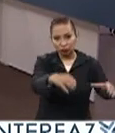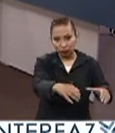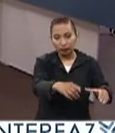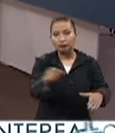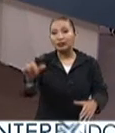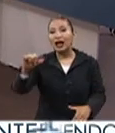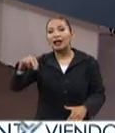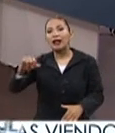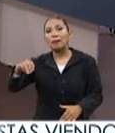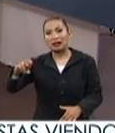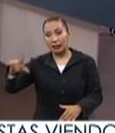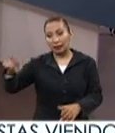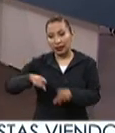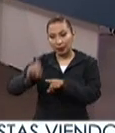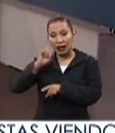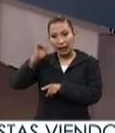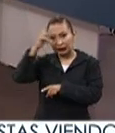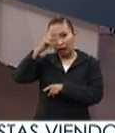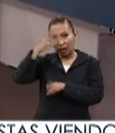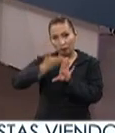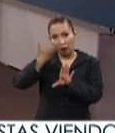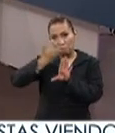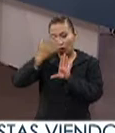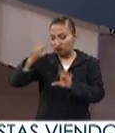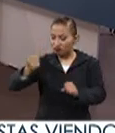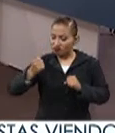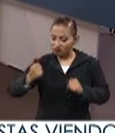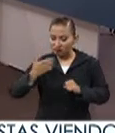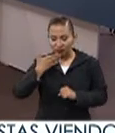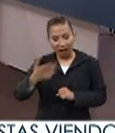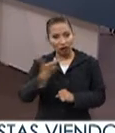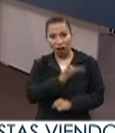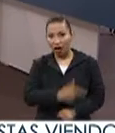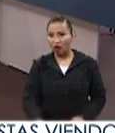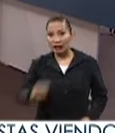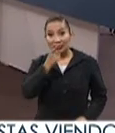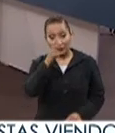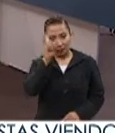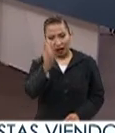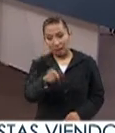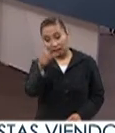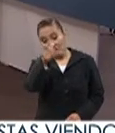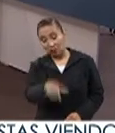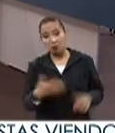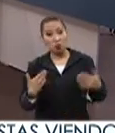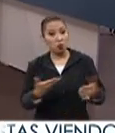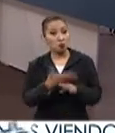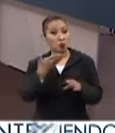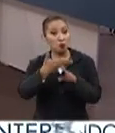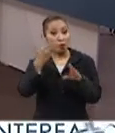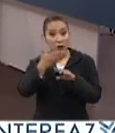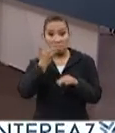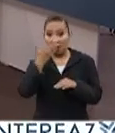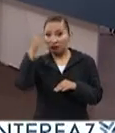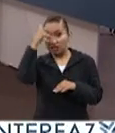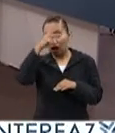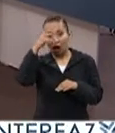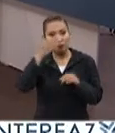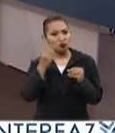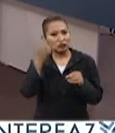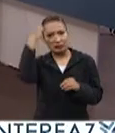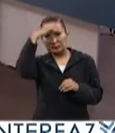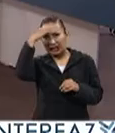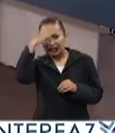Correcto. Ana Marcela, mi hermana, es una psicóloga muy picuda, no le gusta que lo diga, pero la verdad es que es muy, muy, muy buena psicóloga, con